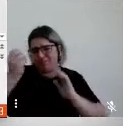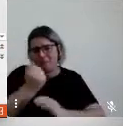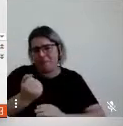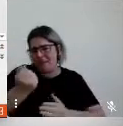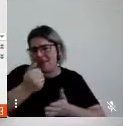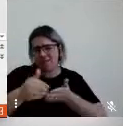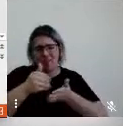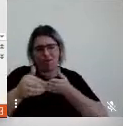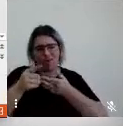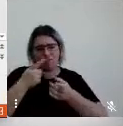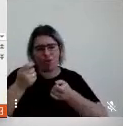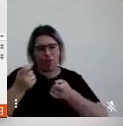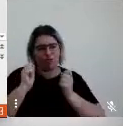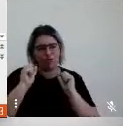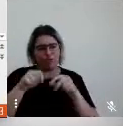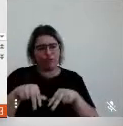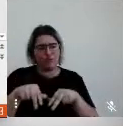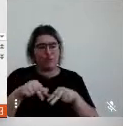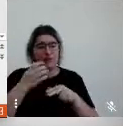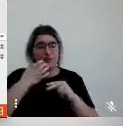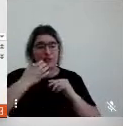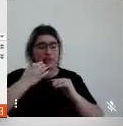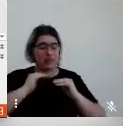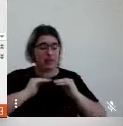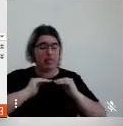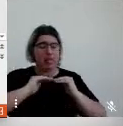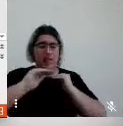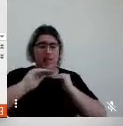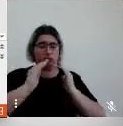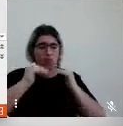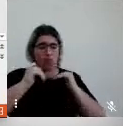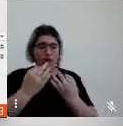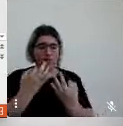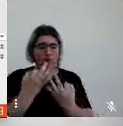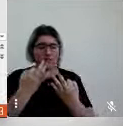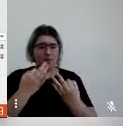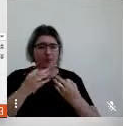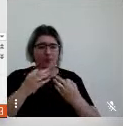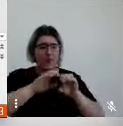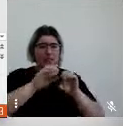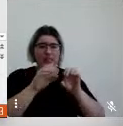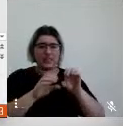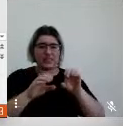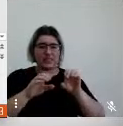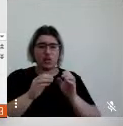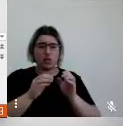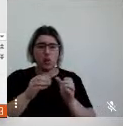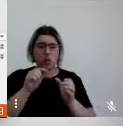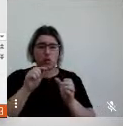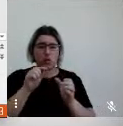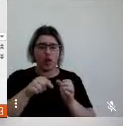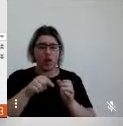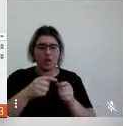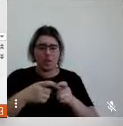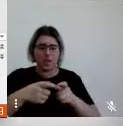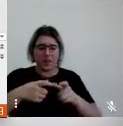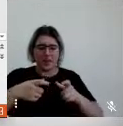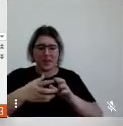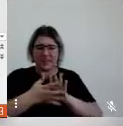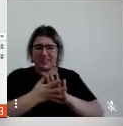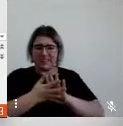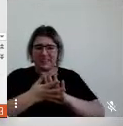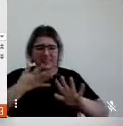de la microbiota, las bacterias del intestino grueso están creciendo a un volumen exagerado y llegan a